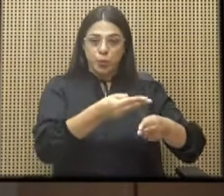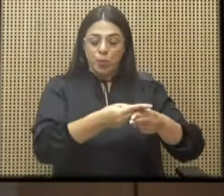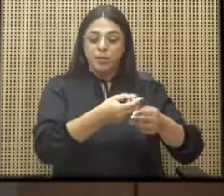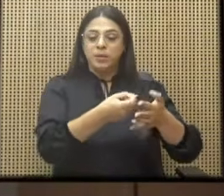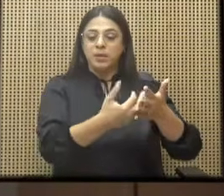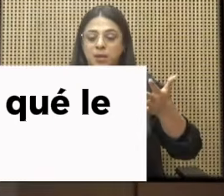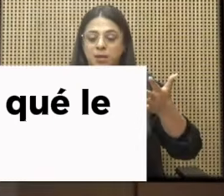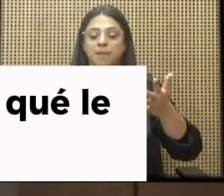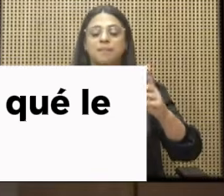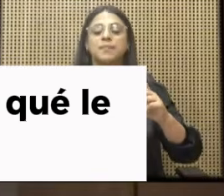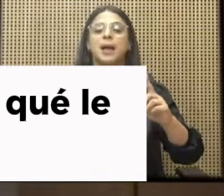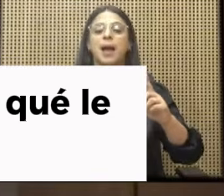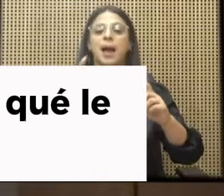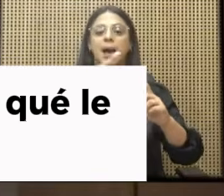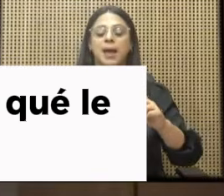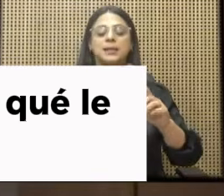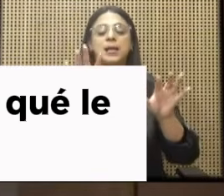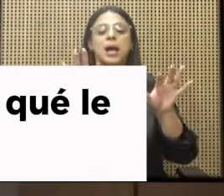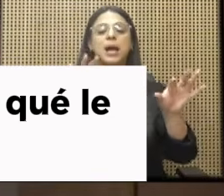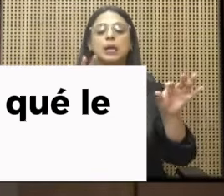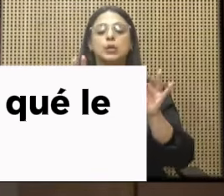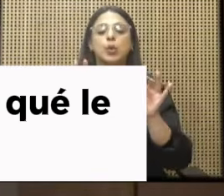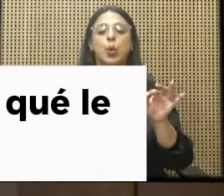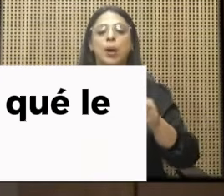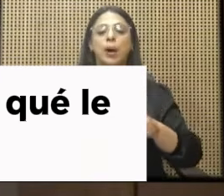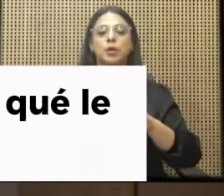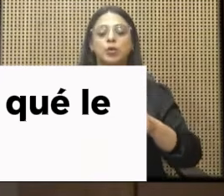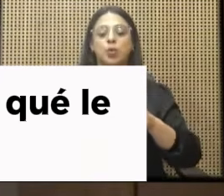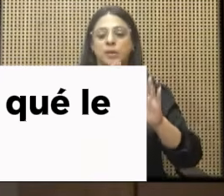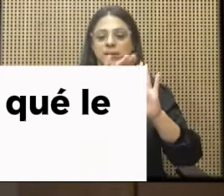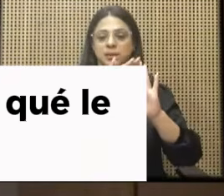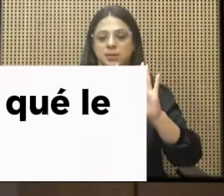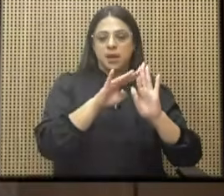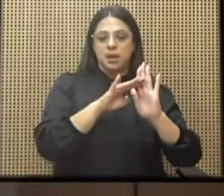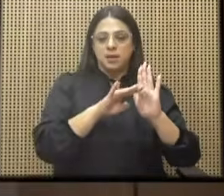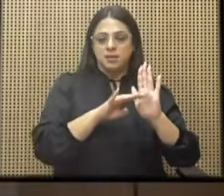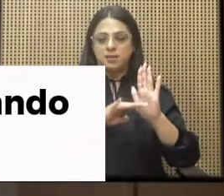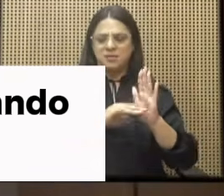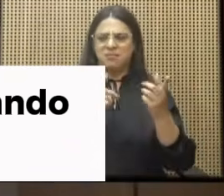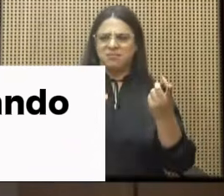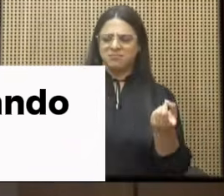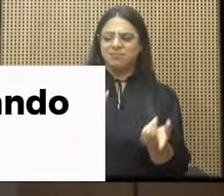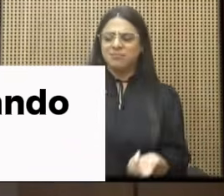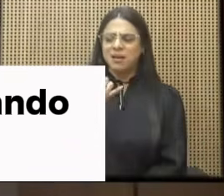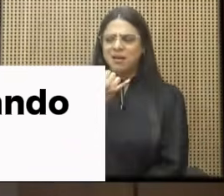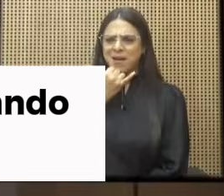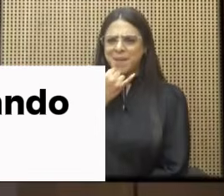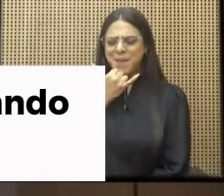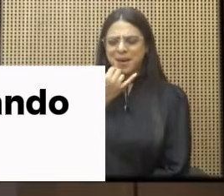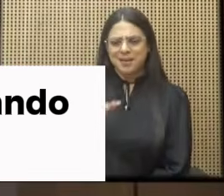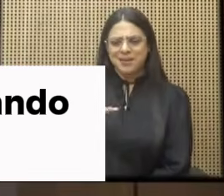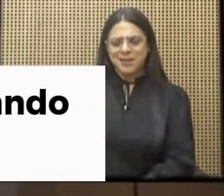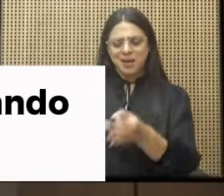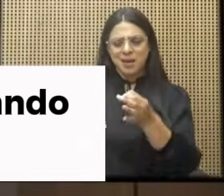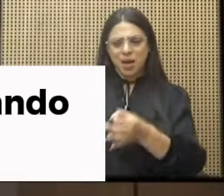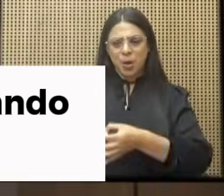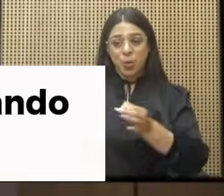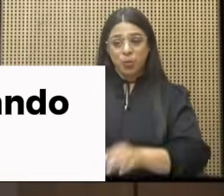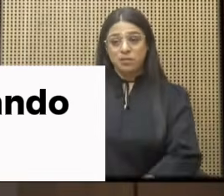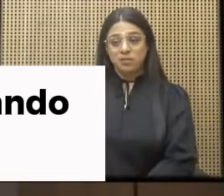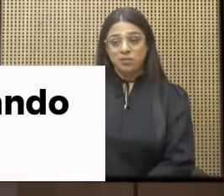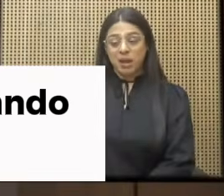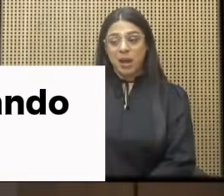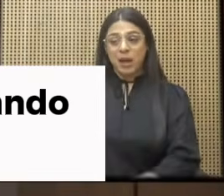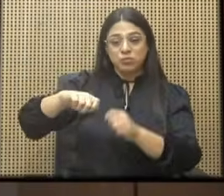elijan los nombres de esta lista. ¿Pero qué es eso? ¿Qué le pasa a la Corte? Ellos irrespetan